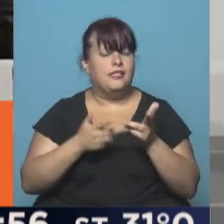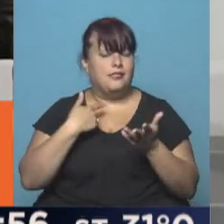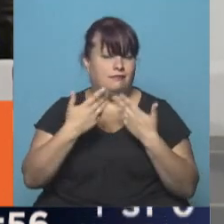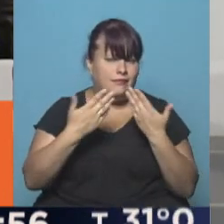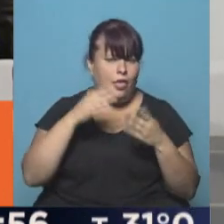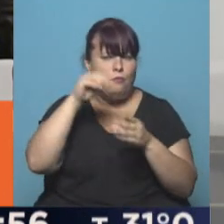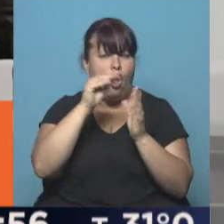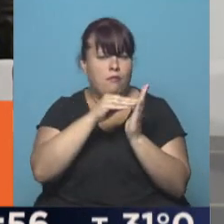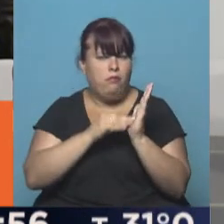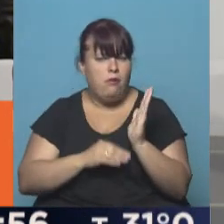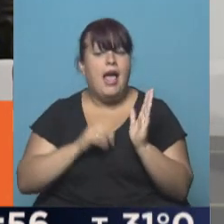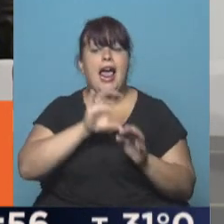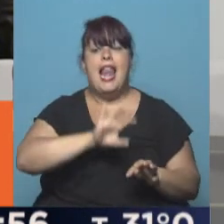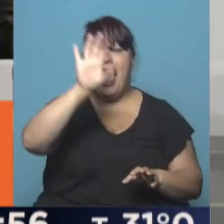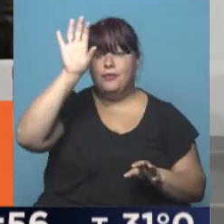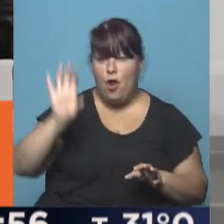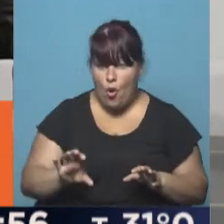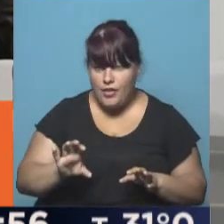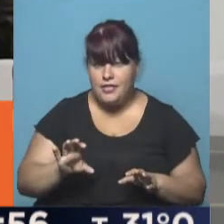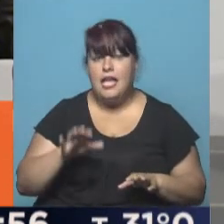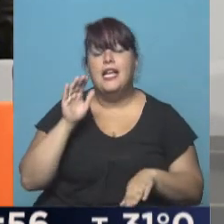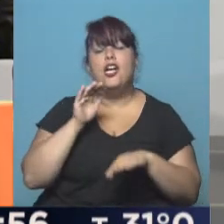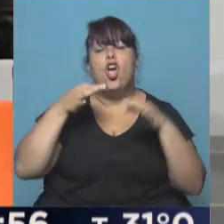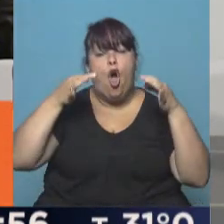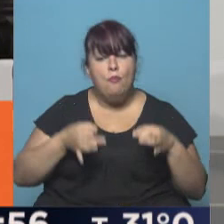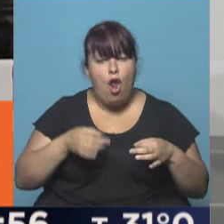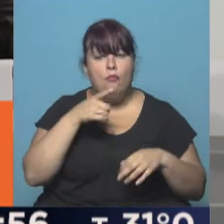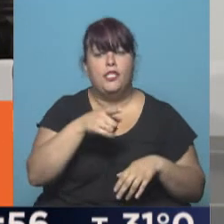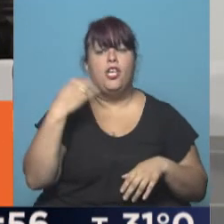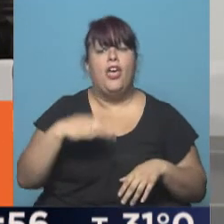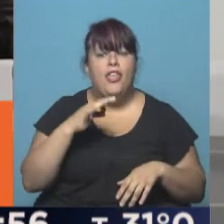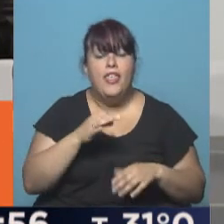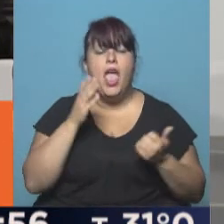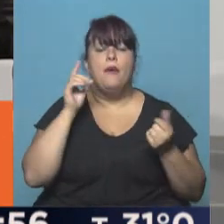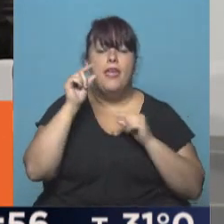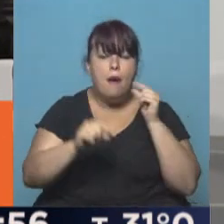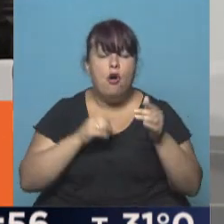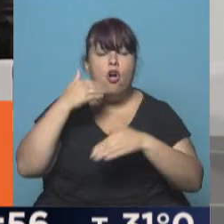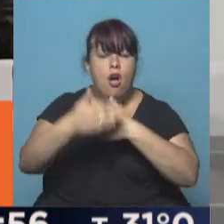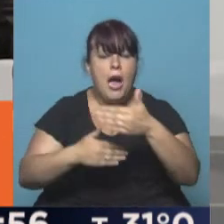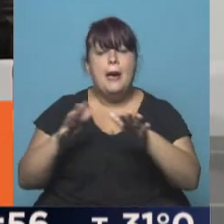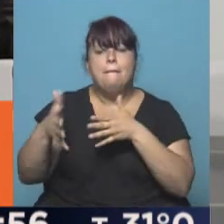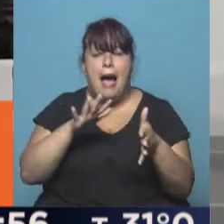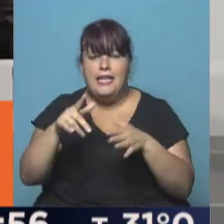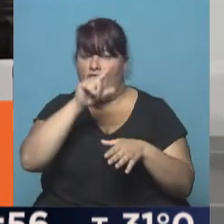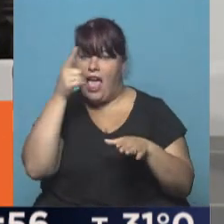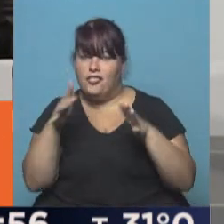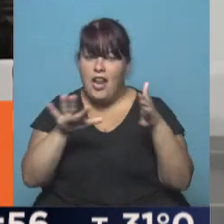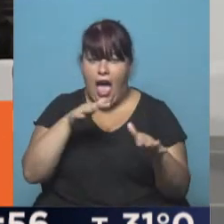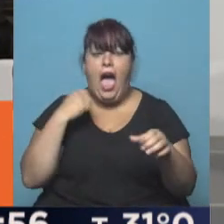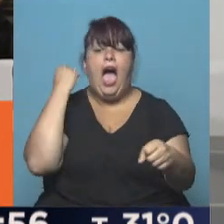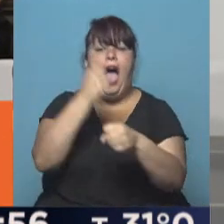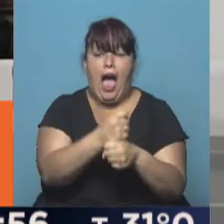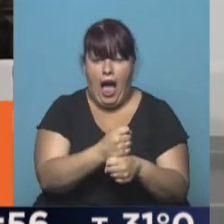incluimos allí, que es las provincias se comprometen a ir recorriendo un camino parecido al de la Nación